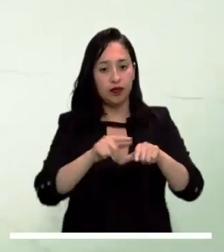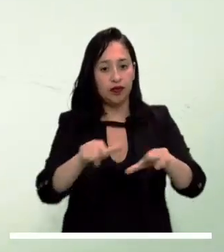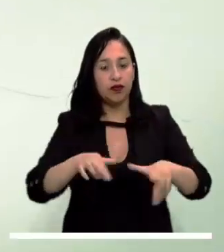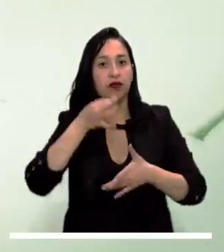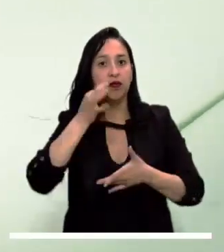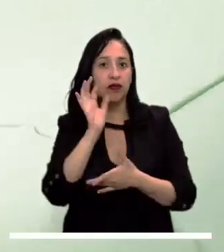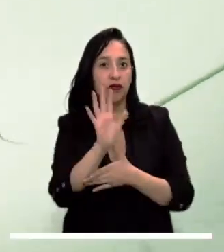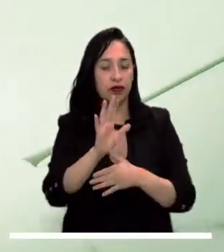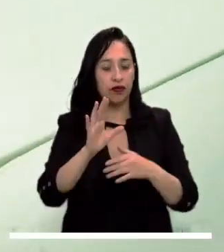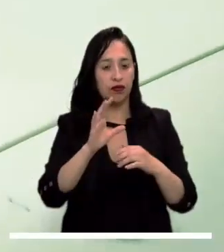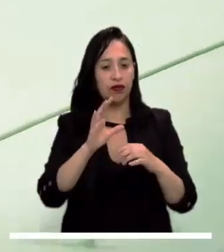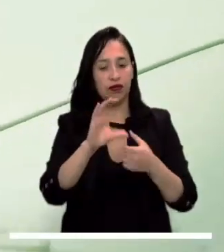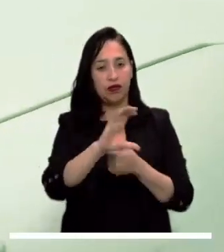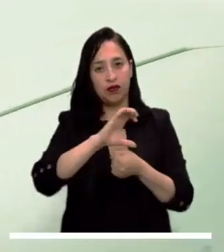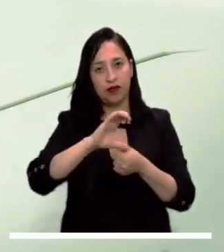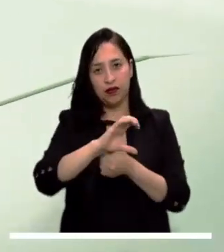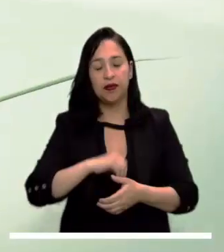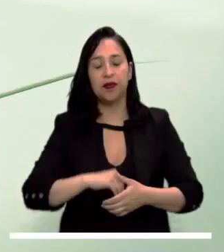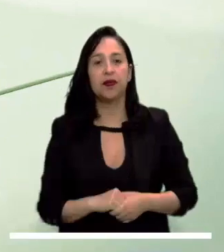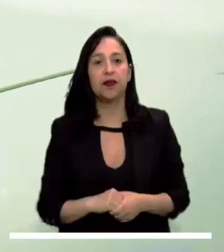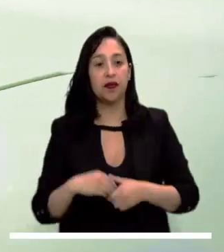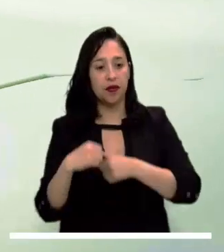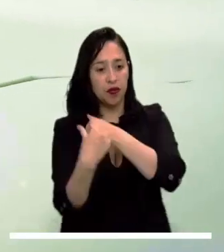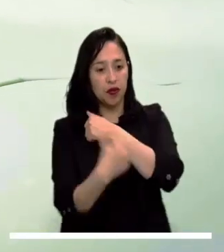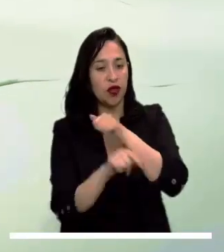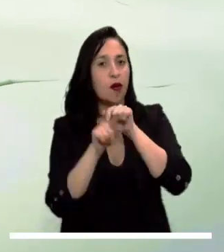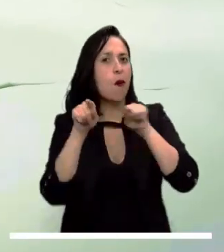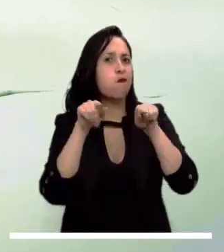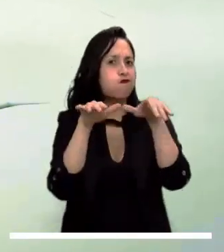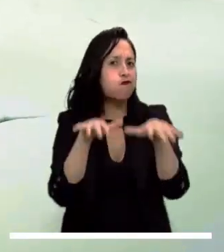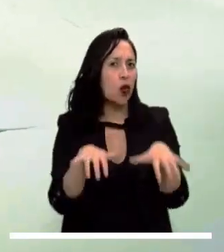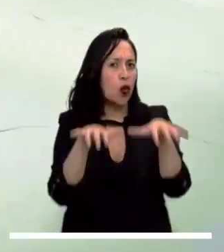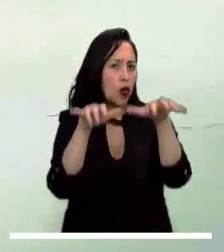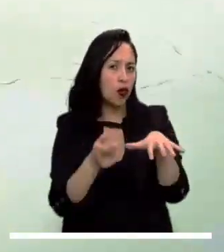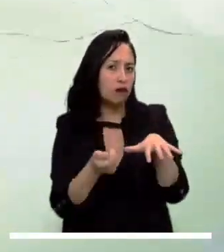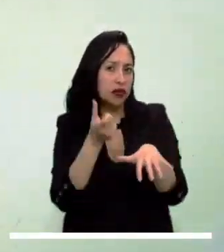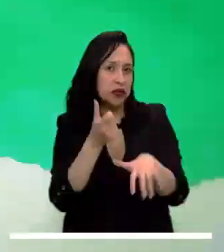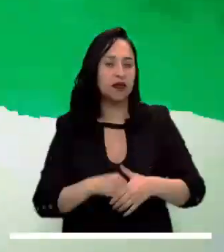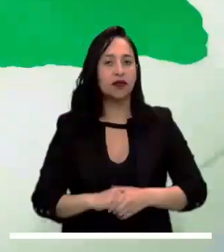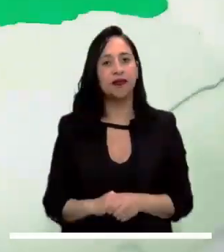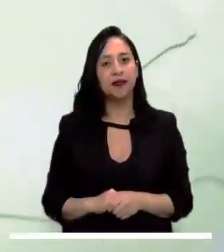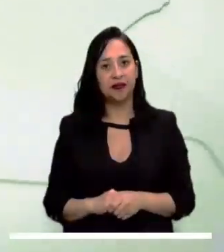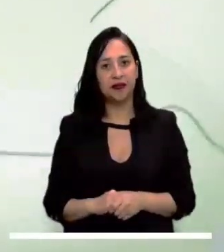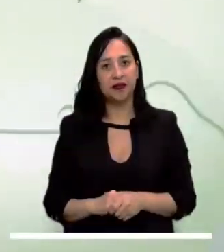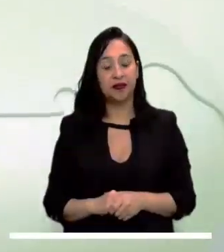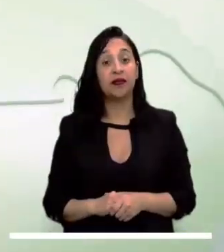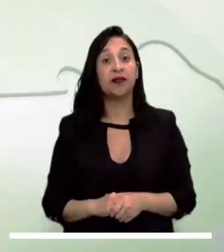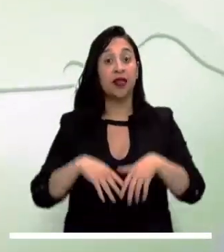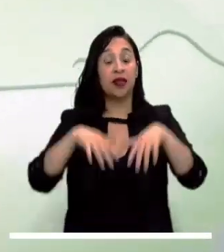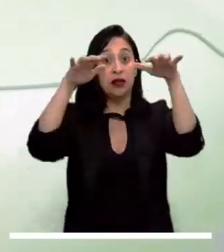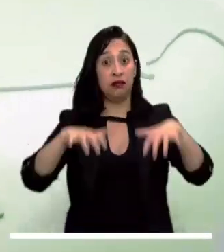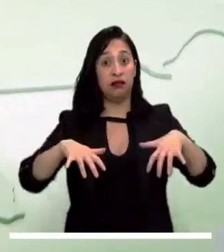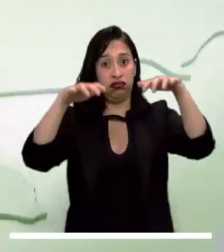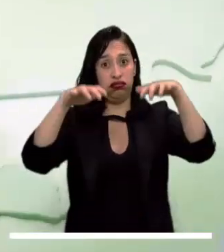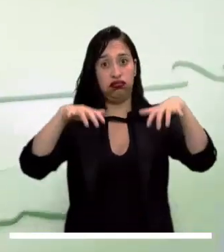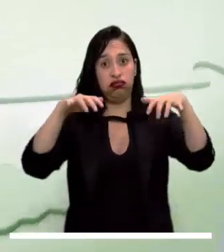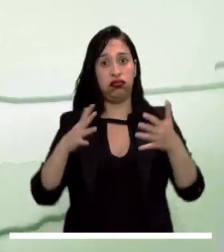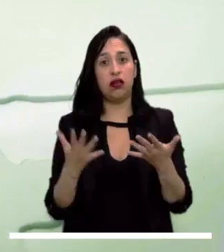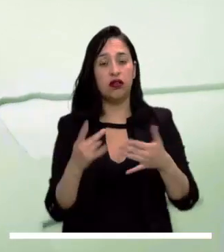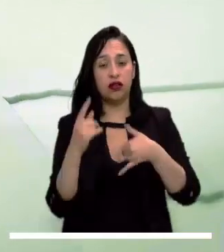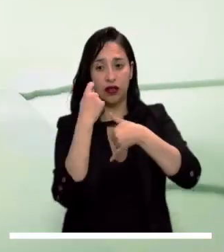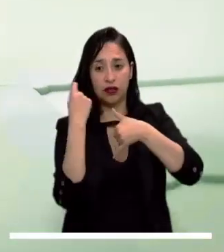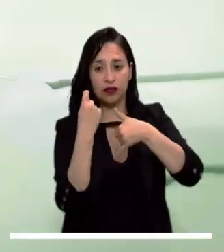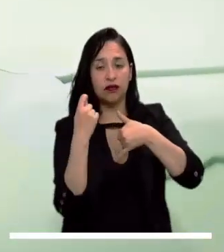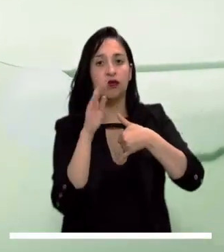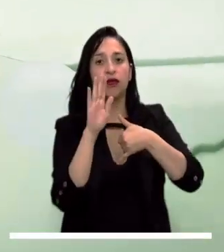Tolima, Huila, Eje Cafetero y Cundinamarca. Por lo demás, en Boyacá se esperan lluvias ligeras. Las lloviznas